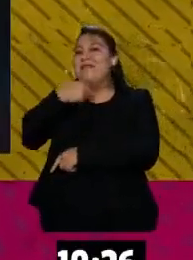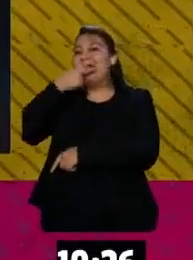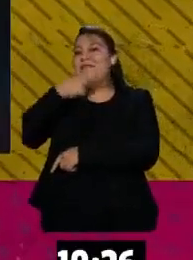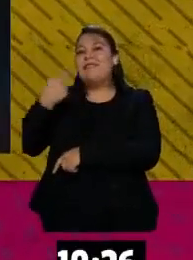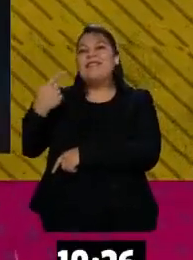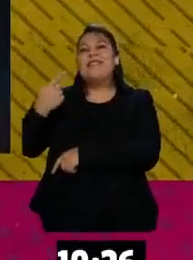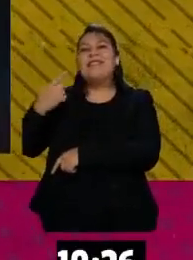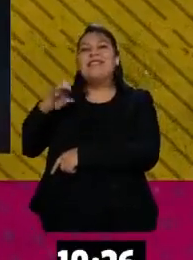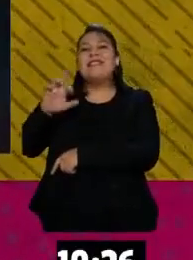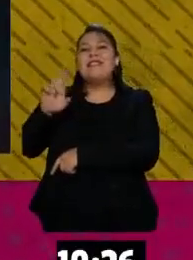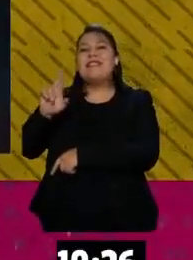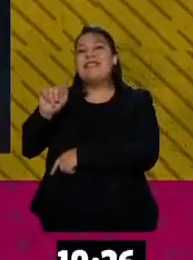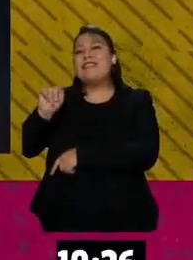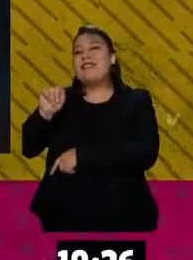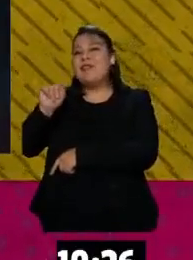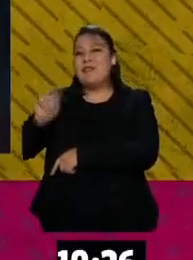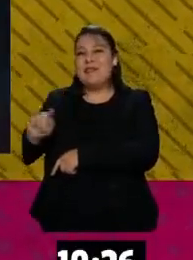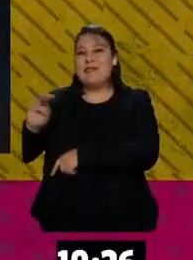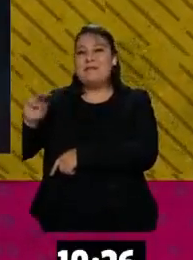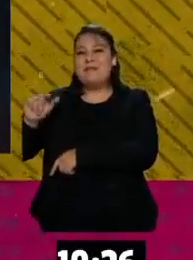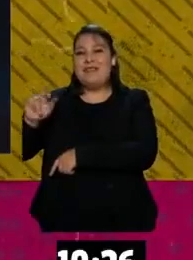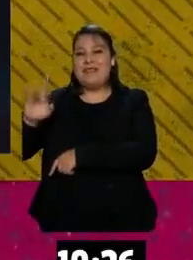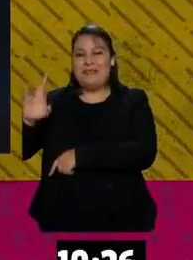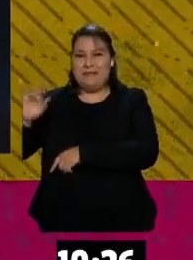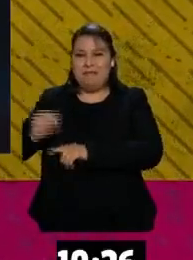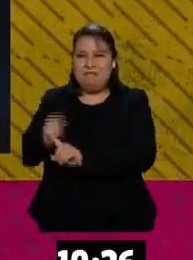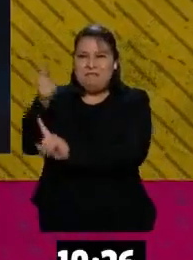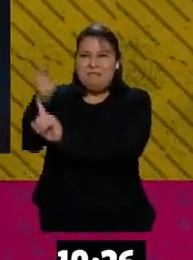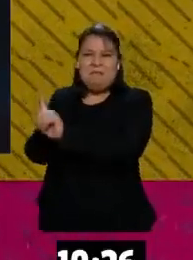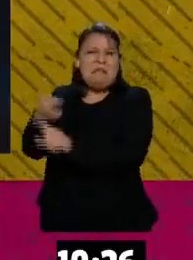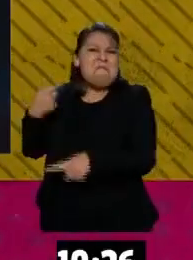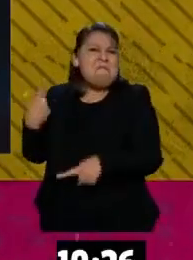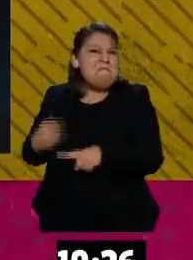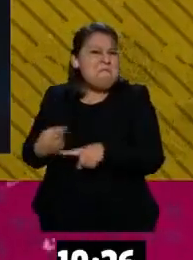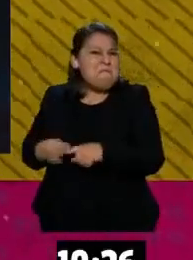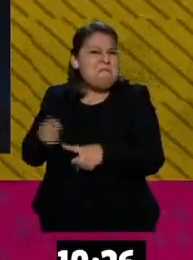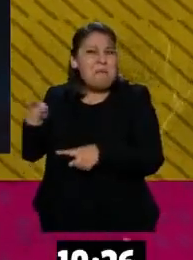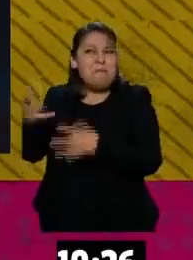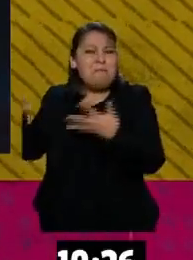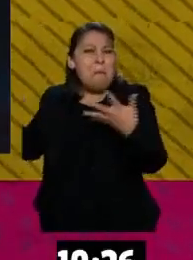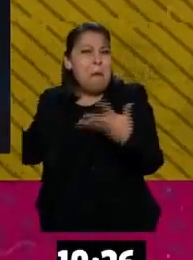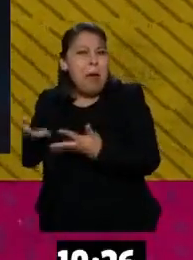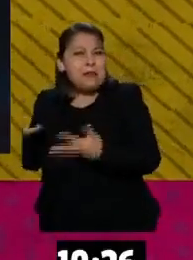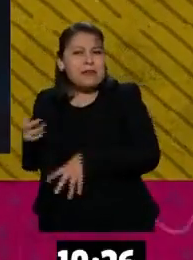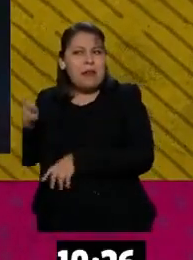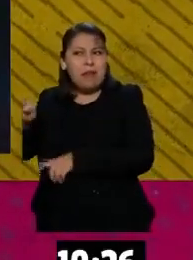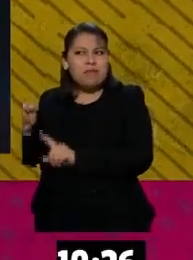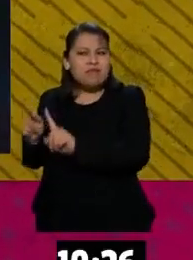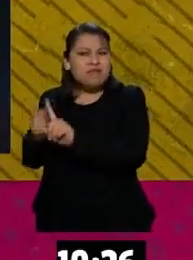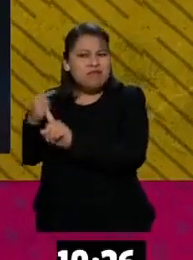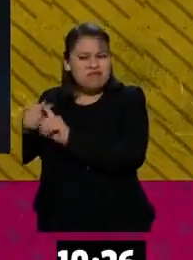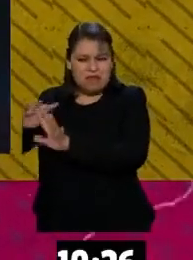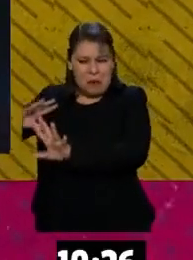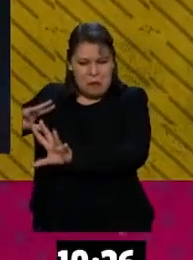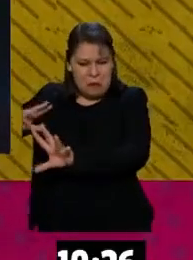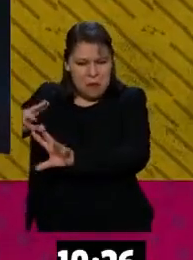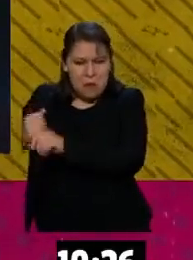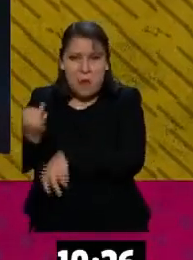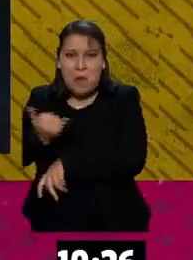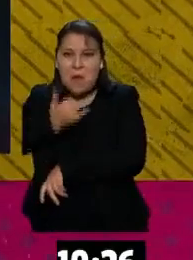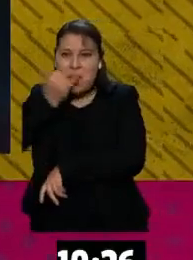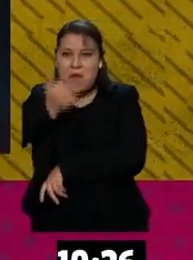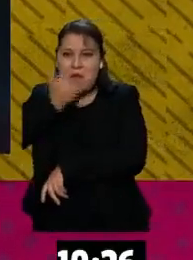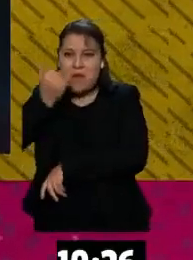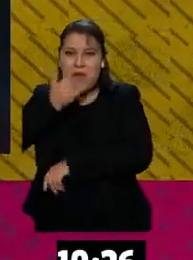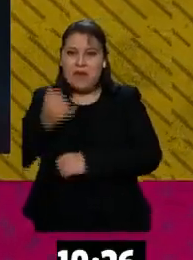es realmente lo que hay detrás de este personaje, quién es y por qué ha cometido tantas pifias, tantos errores y sobre todo por qué lo protege tanto